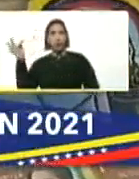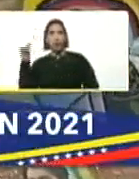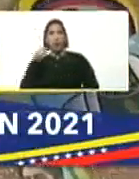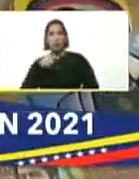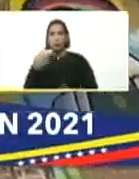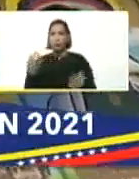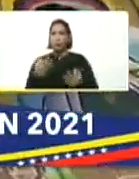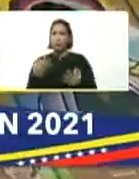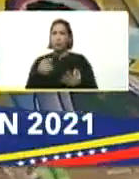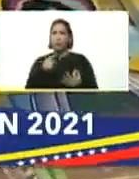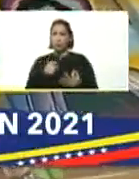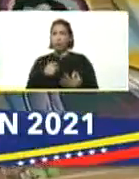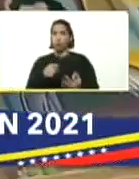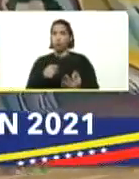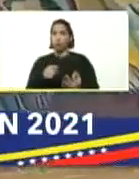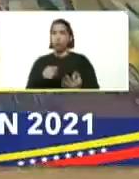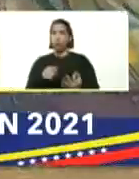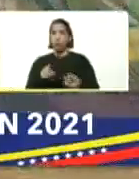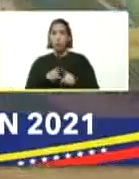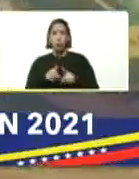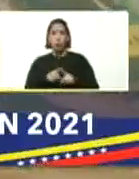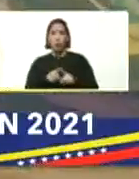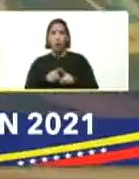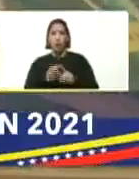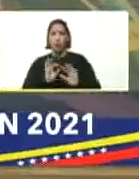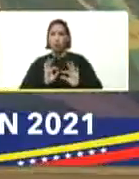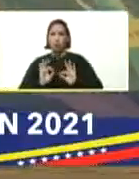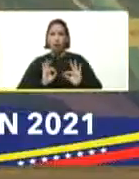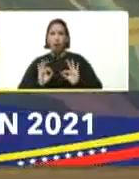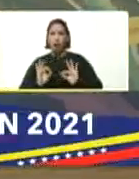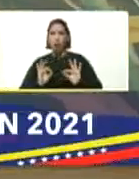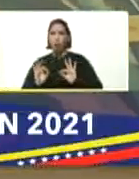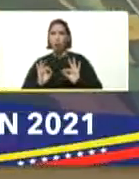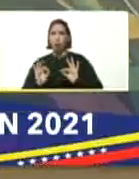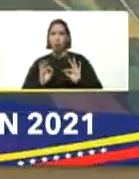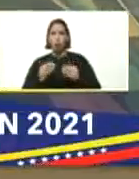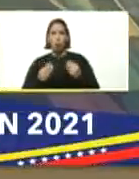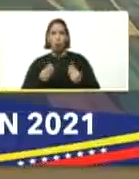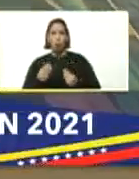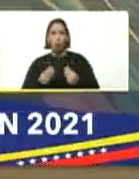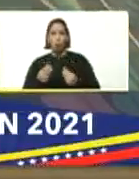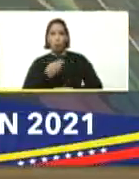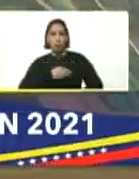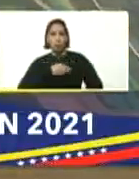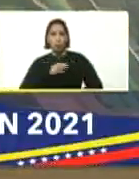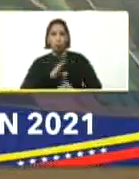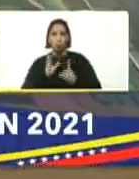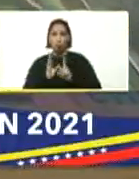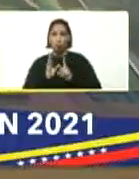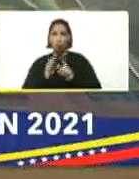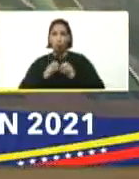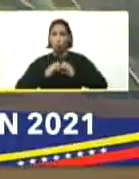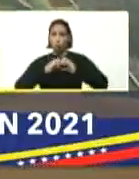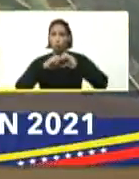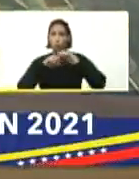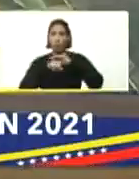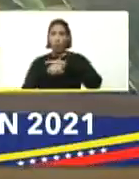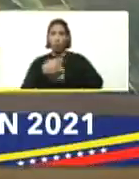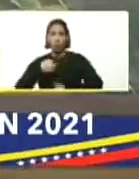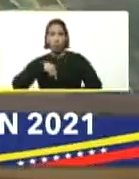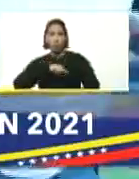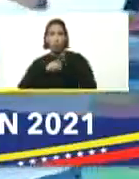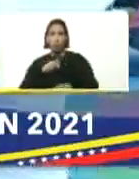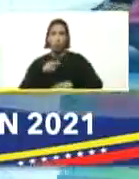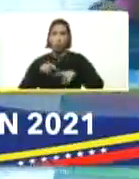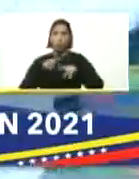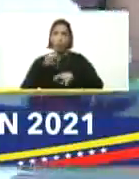esto? Esto es mímica, señor presidente. Este es un grupo de mimos y mimas de Misión Cultura. Corazón adentro, que están con nuestras niñas